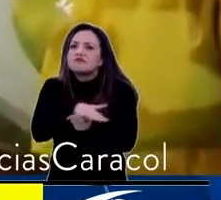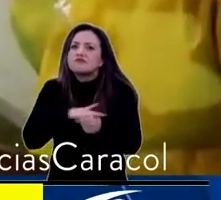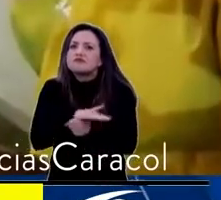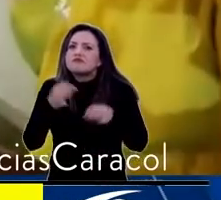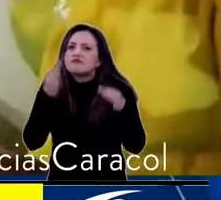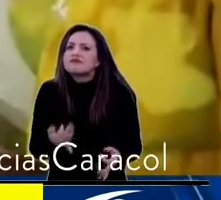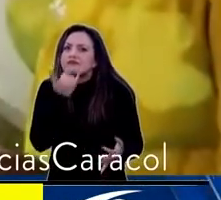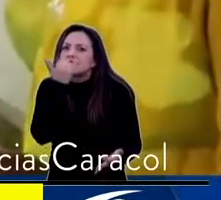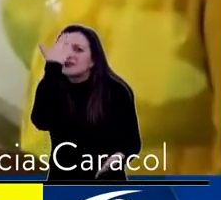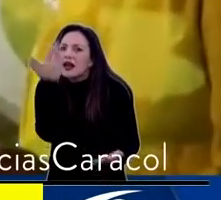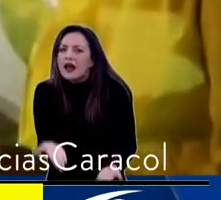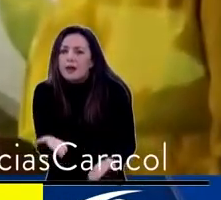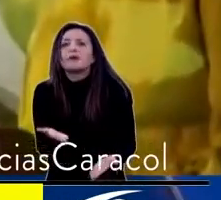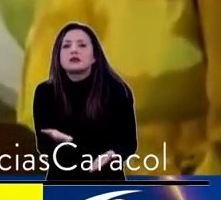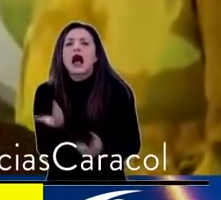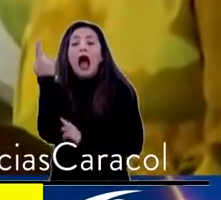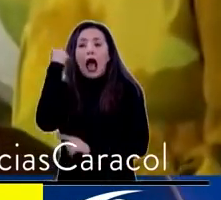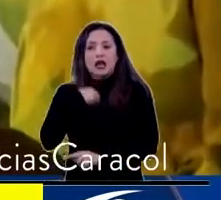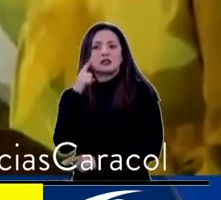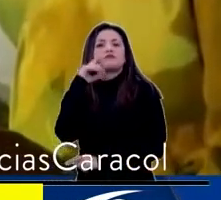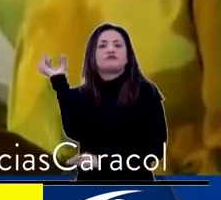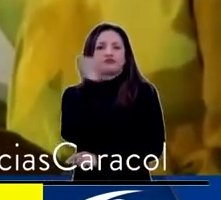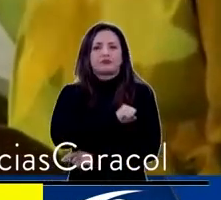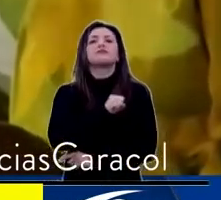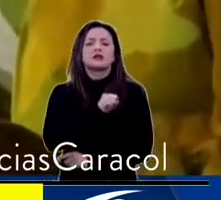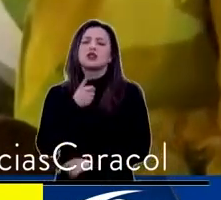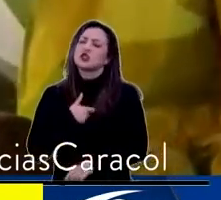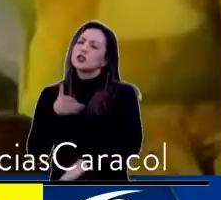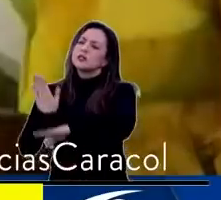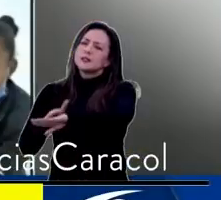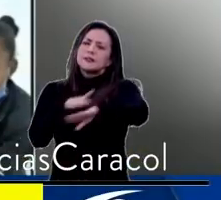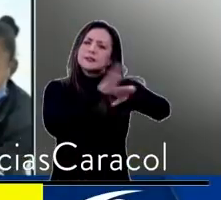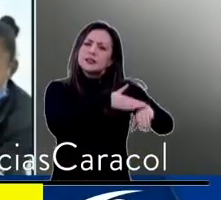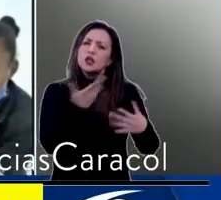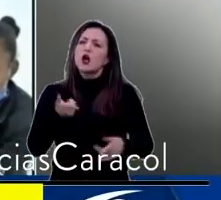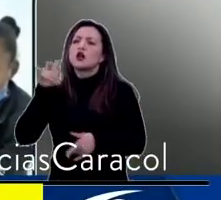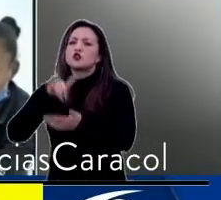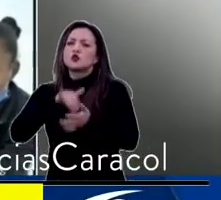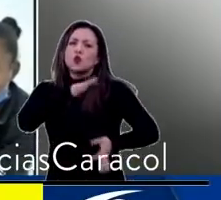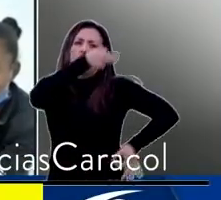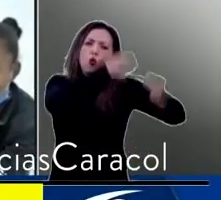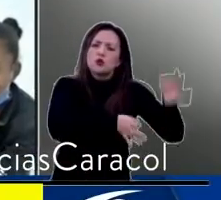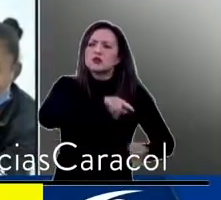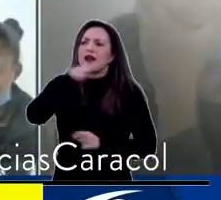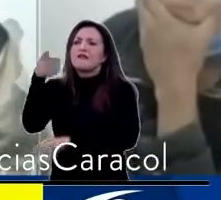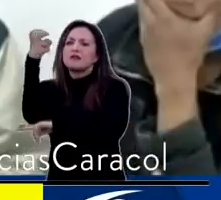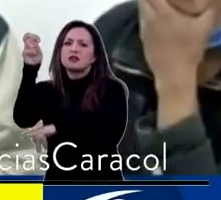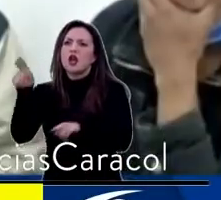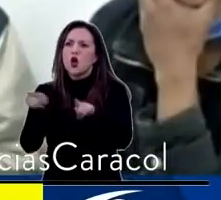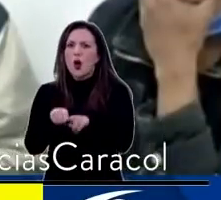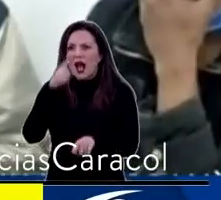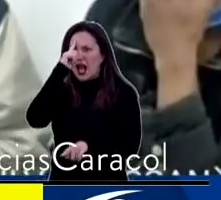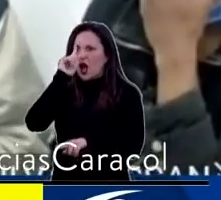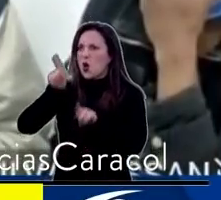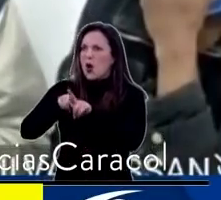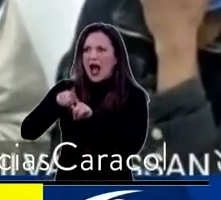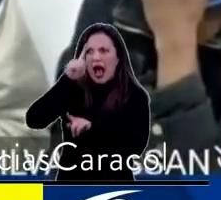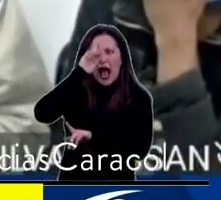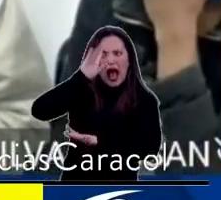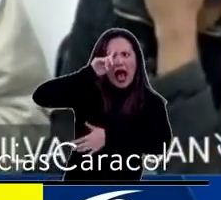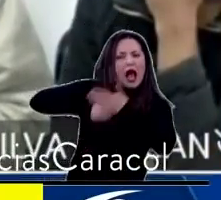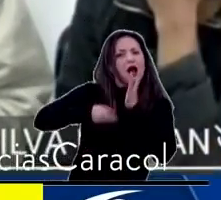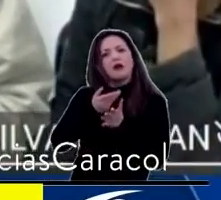Sara Sofía. Ayer lo pude notar, yo sí hago un llamado a esas instituciones, no es represalias, es un llamado a que por